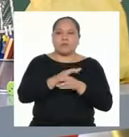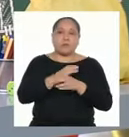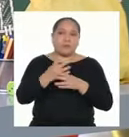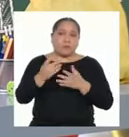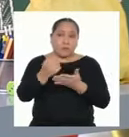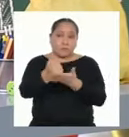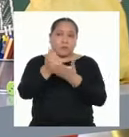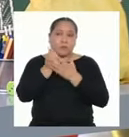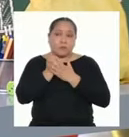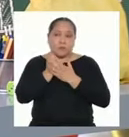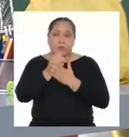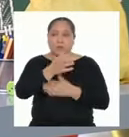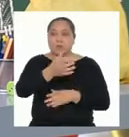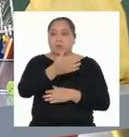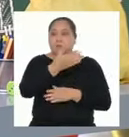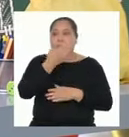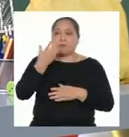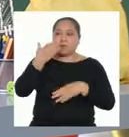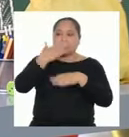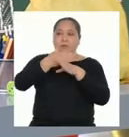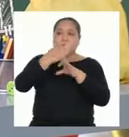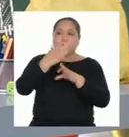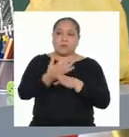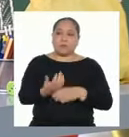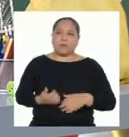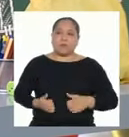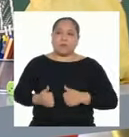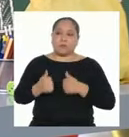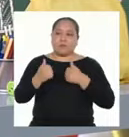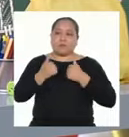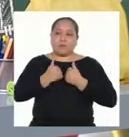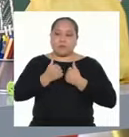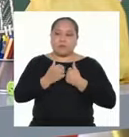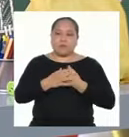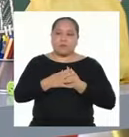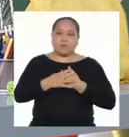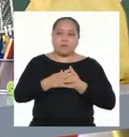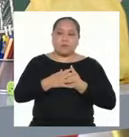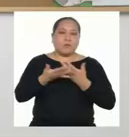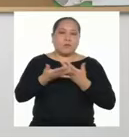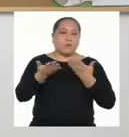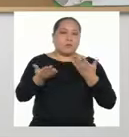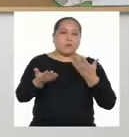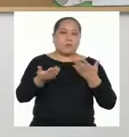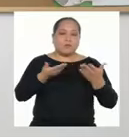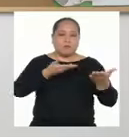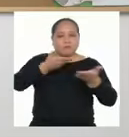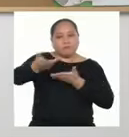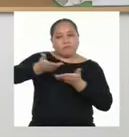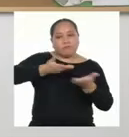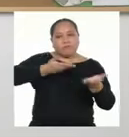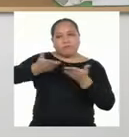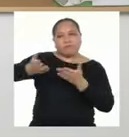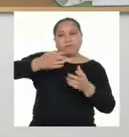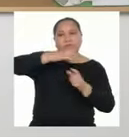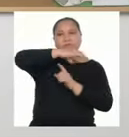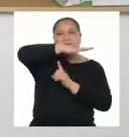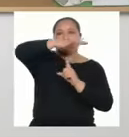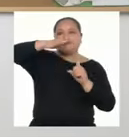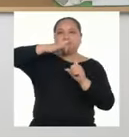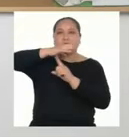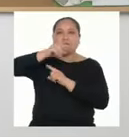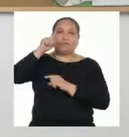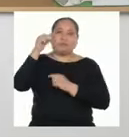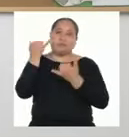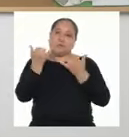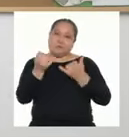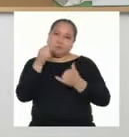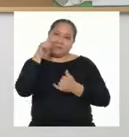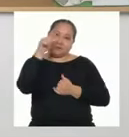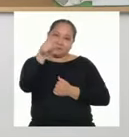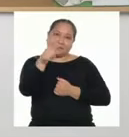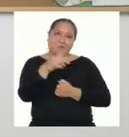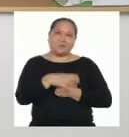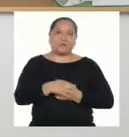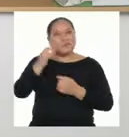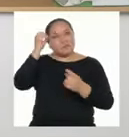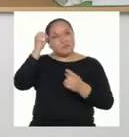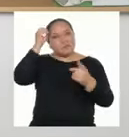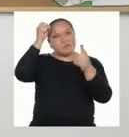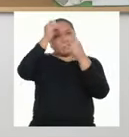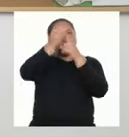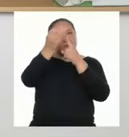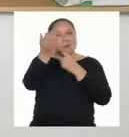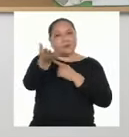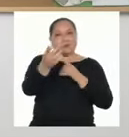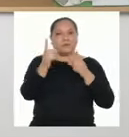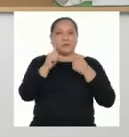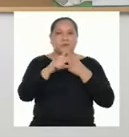permitirán tener una mejor calidad de vida e interactuar con nuestro ambiente. Ahora te toca a ti. Vamos con el